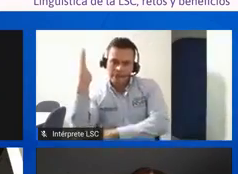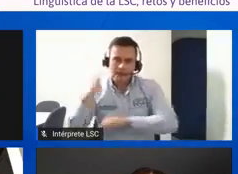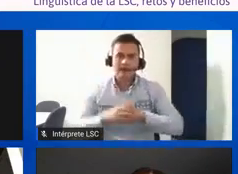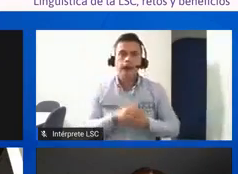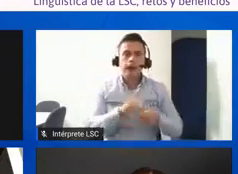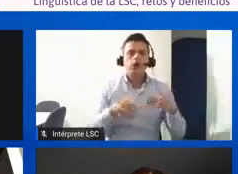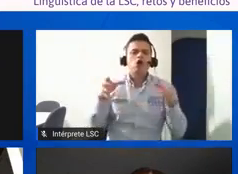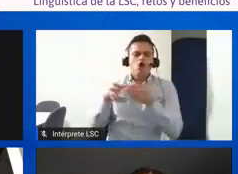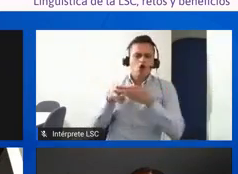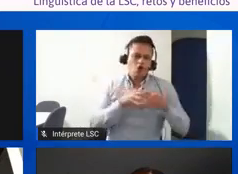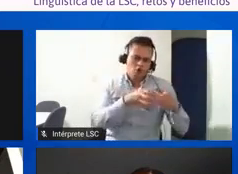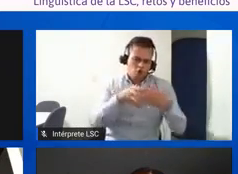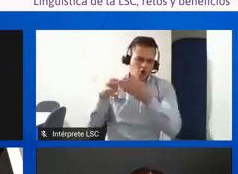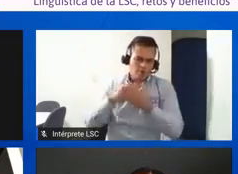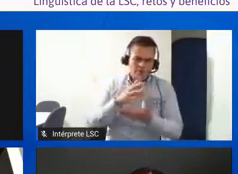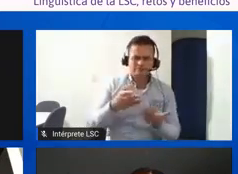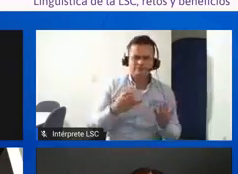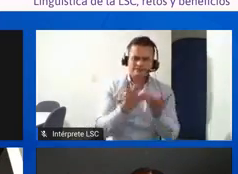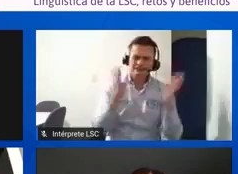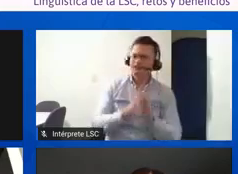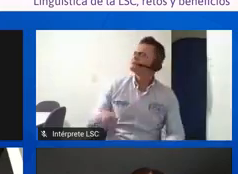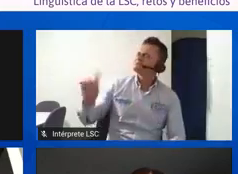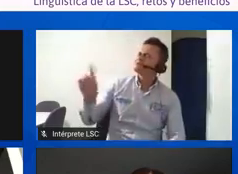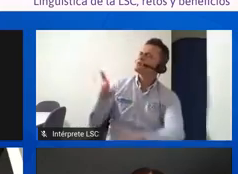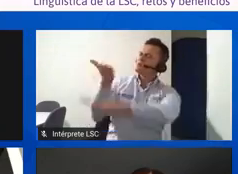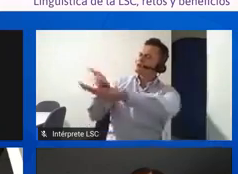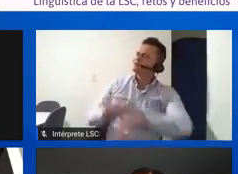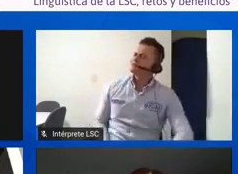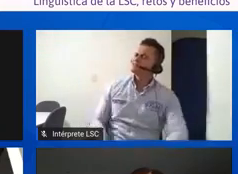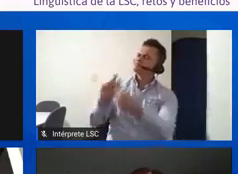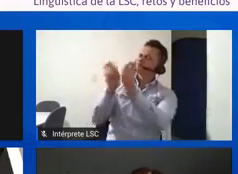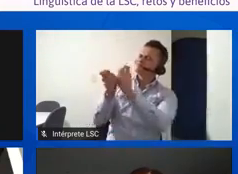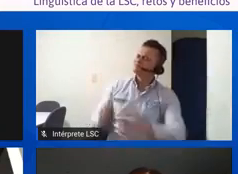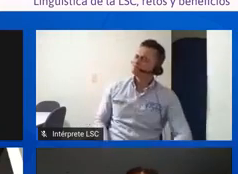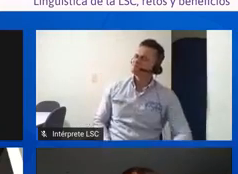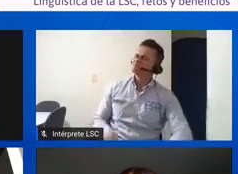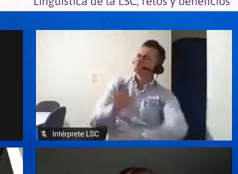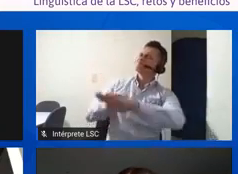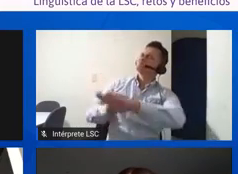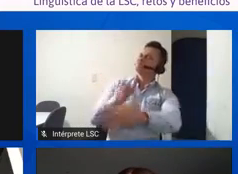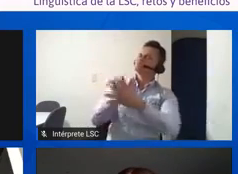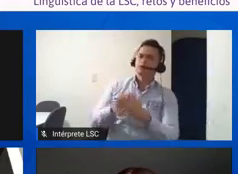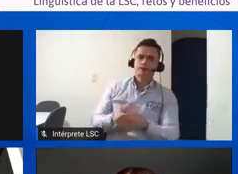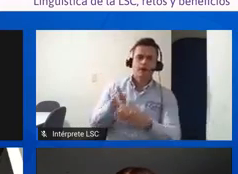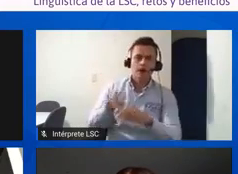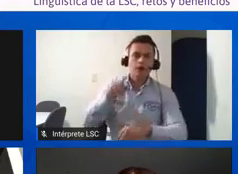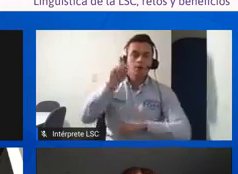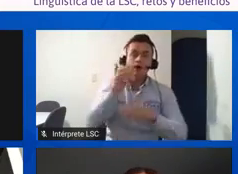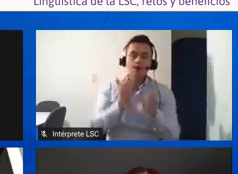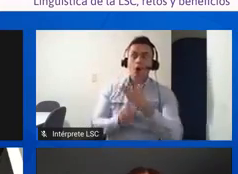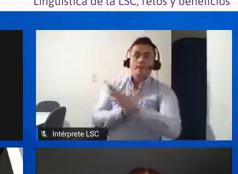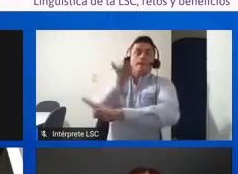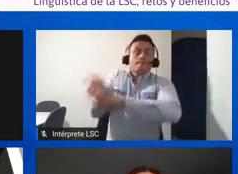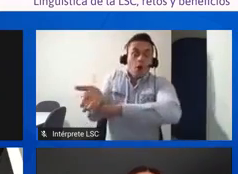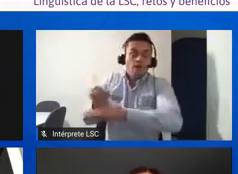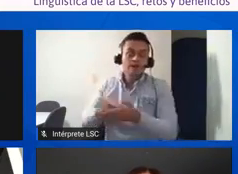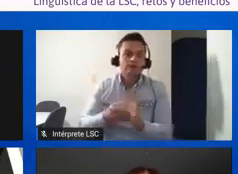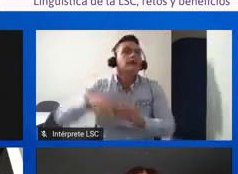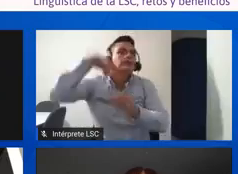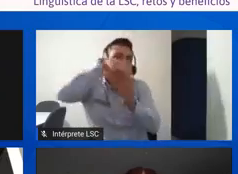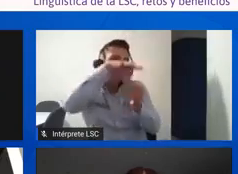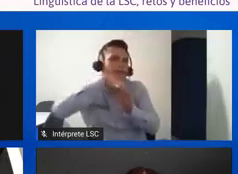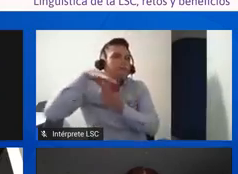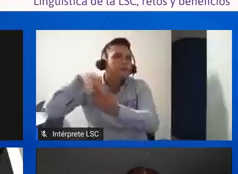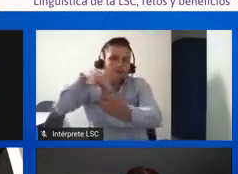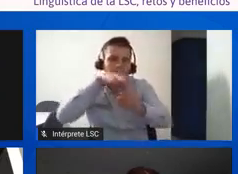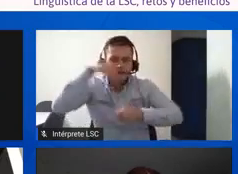querían dilatarla, nos metían proposiciones, nosotros tuvimos que intervenir varias veces porque cada vez que meten una proposición hay que votarla y en esta